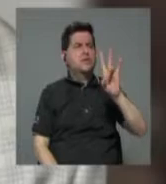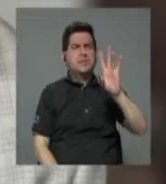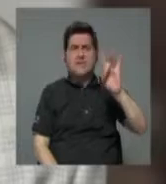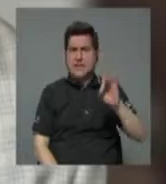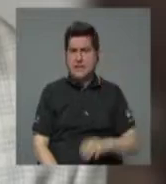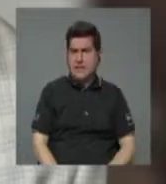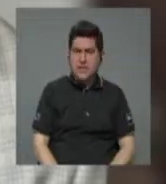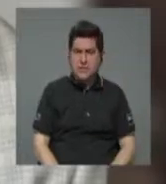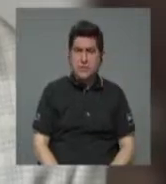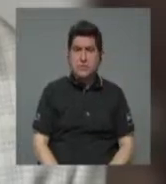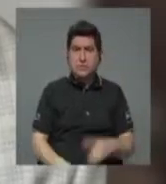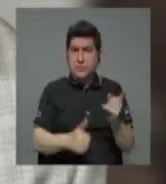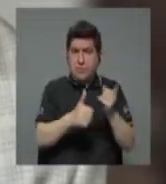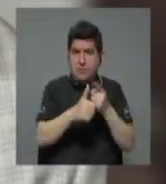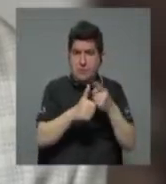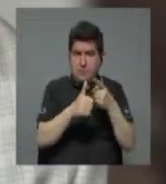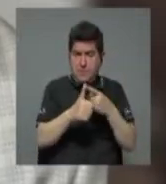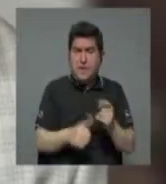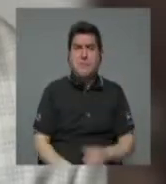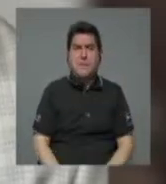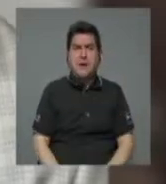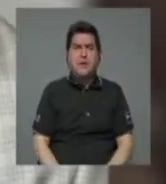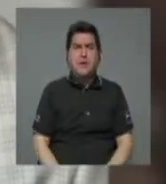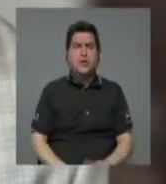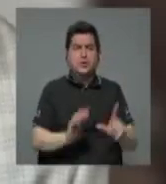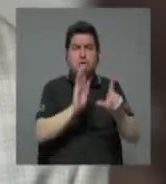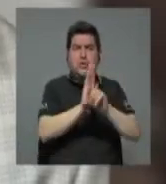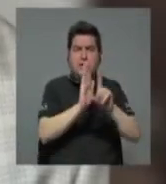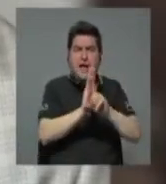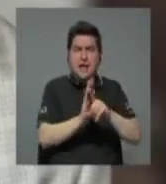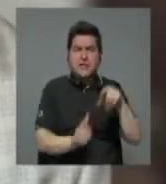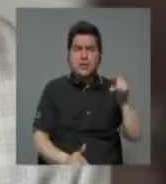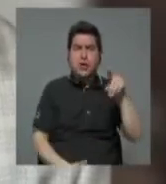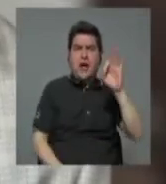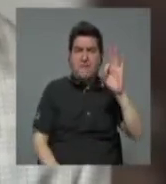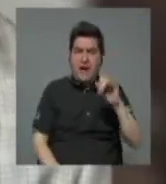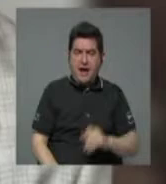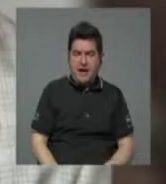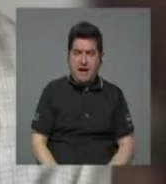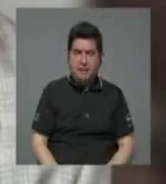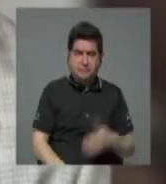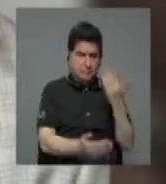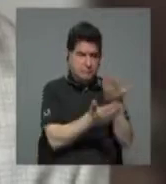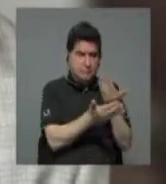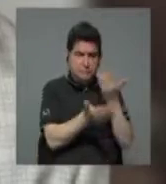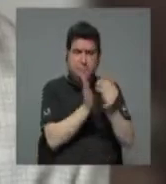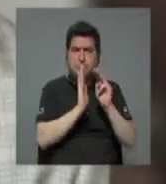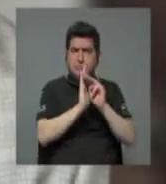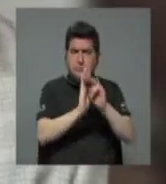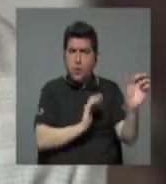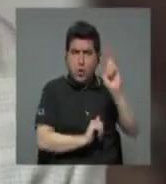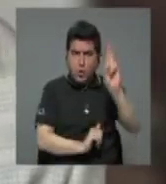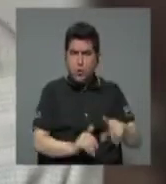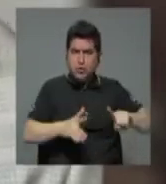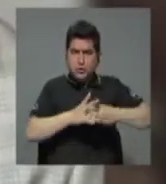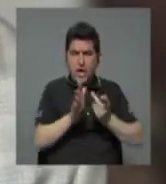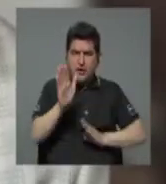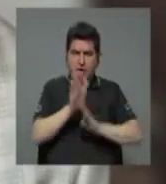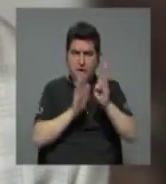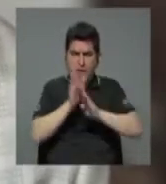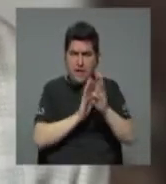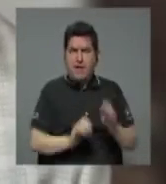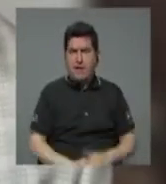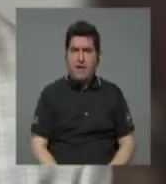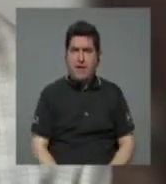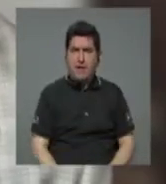algunas de las primeras digamos, leyes de zona franca, y donde plantea un modelo en el cual Costa Rica inicia su desarrollo de zonas